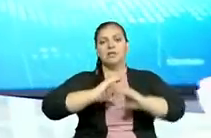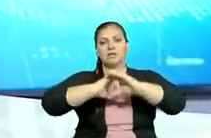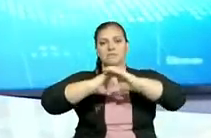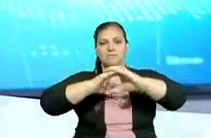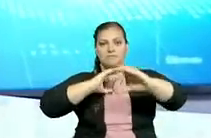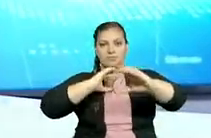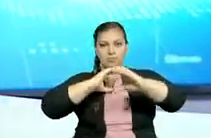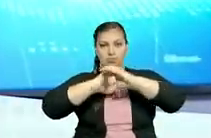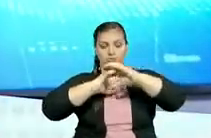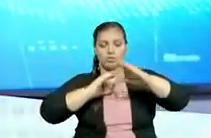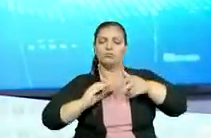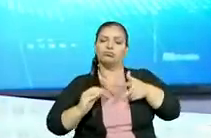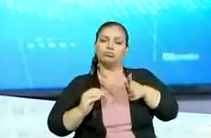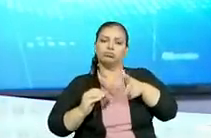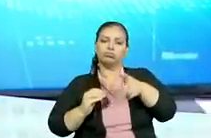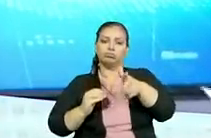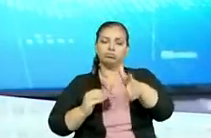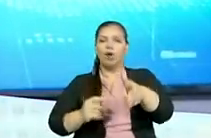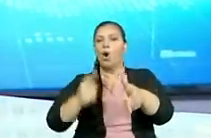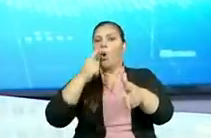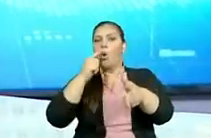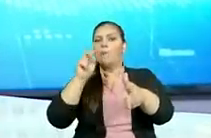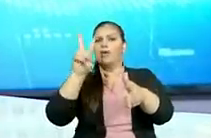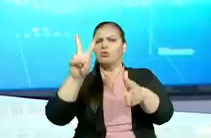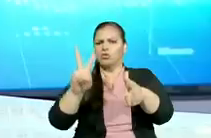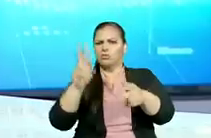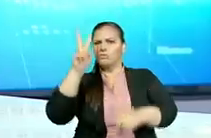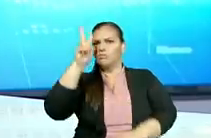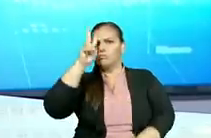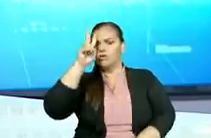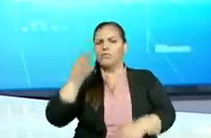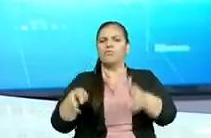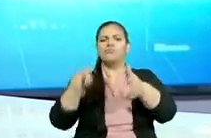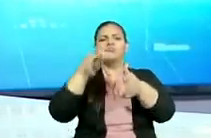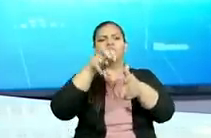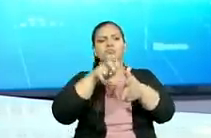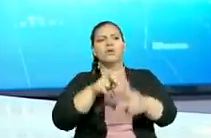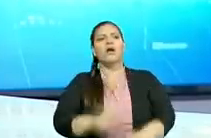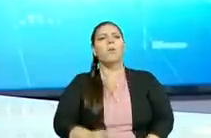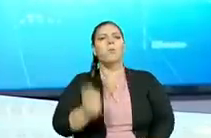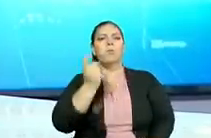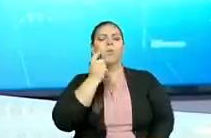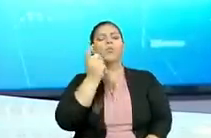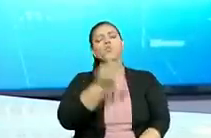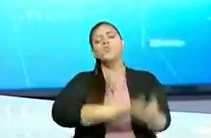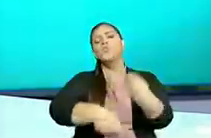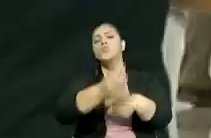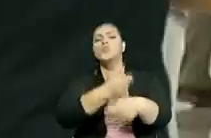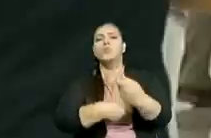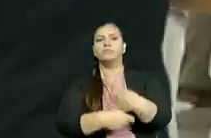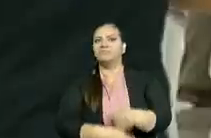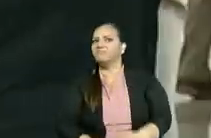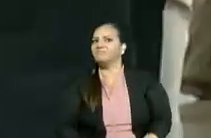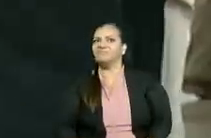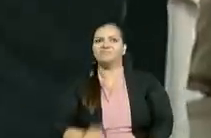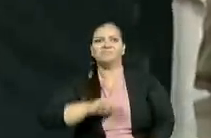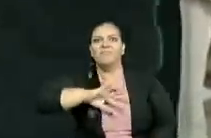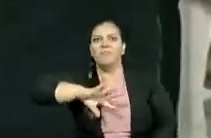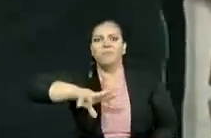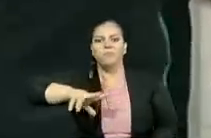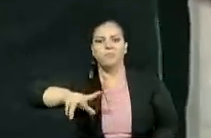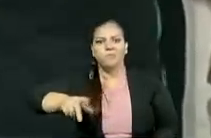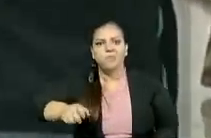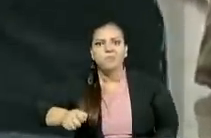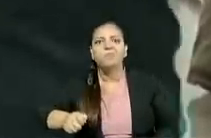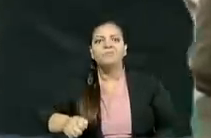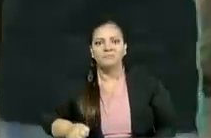bus para robar en el sector de Monte Sinaí. Los delincuentes hicieron con un cuchillo e hirieron con un cuchillo a un joven estudiante. Veamos a continuación